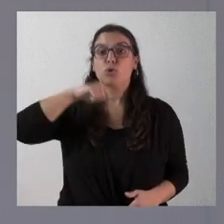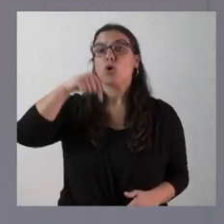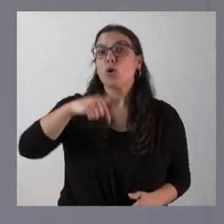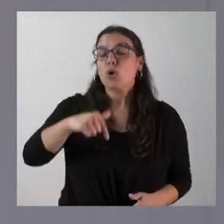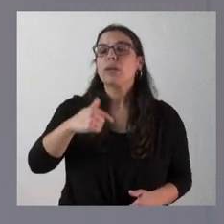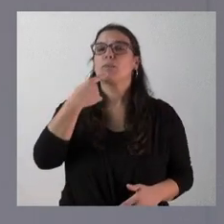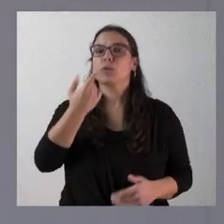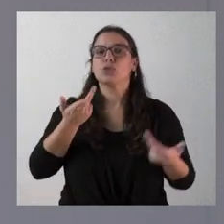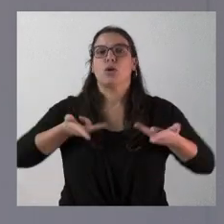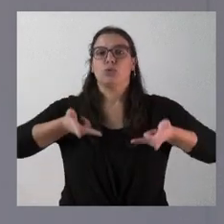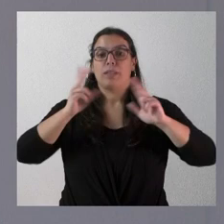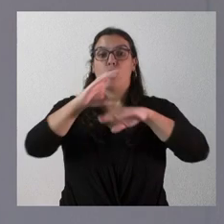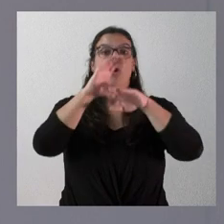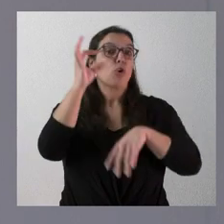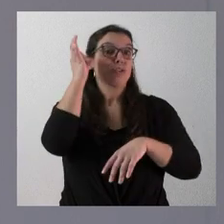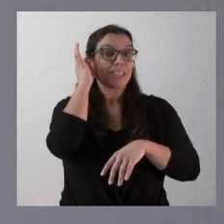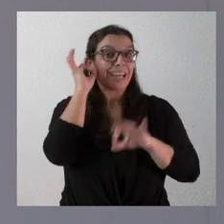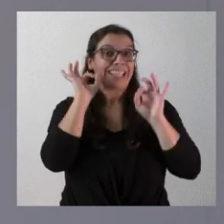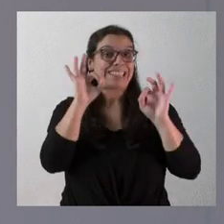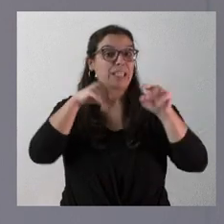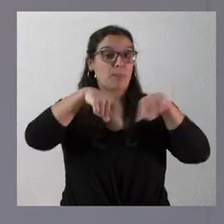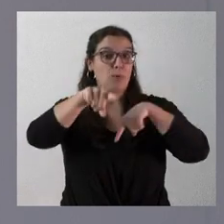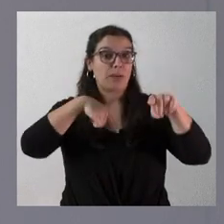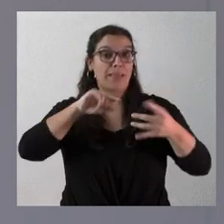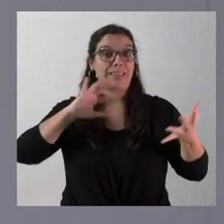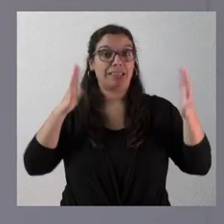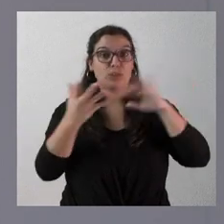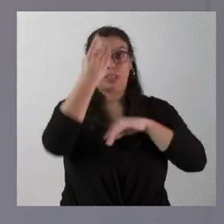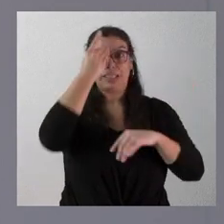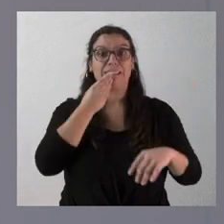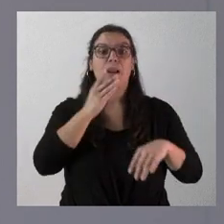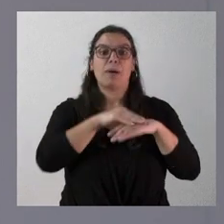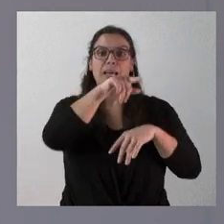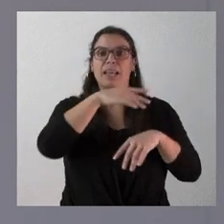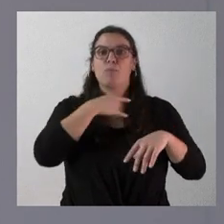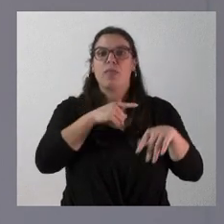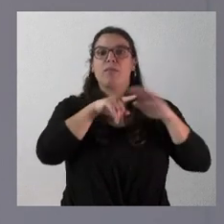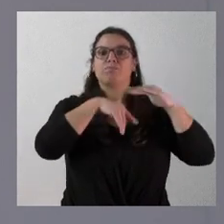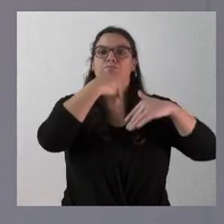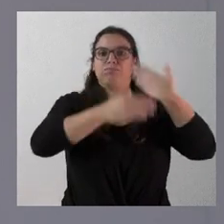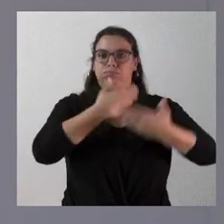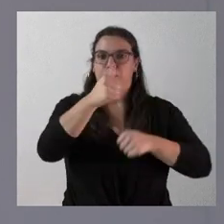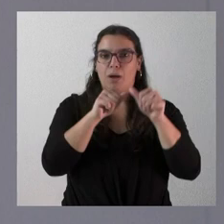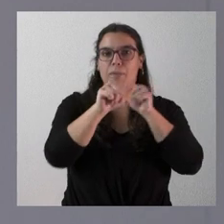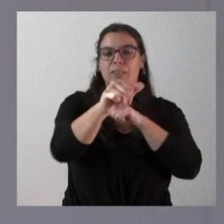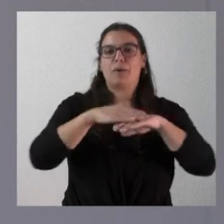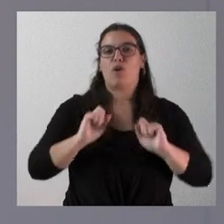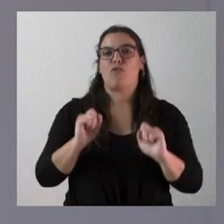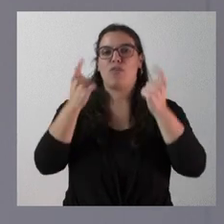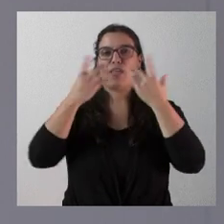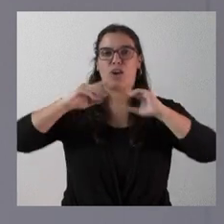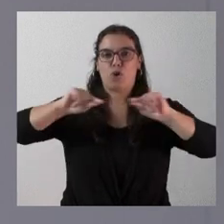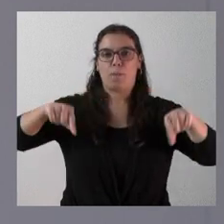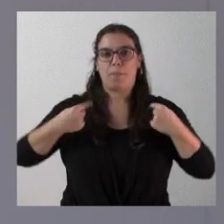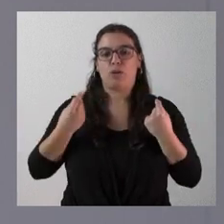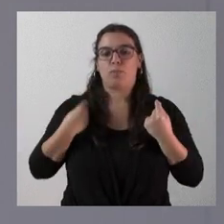es autorizar a la consejera de movilidad y transición digital para que vamos a proceder a formar a formalizar este convenio